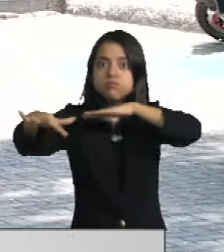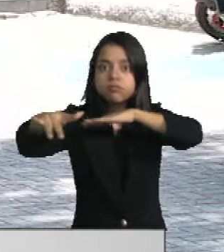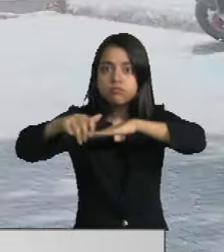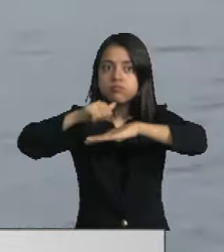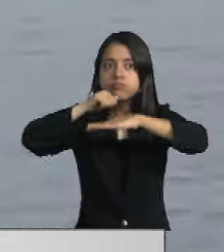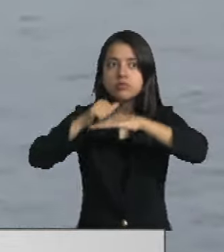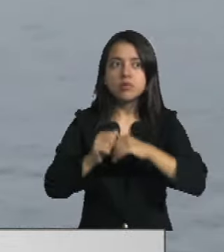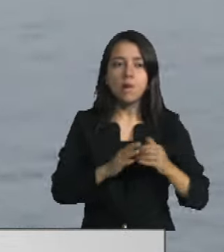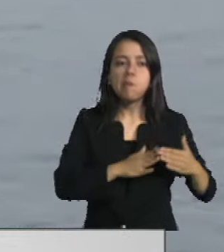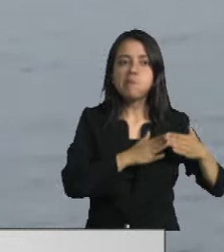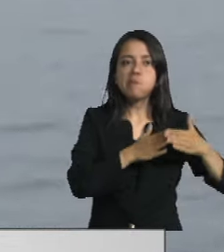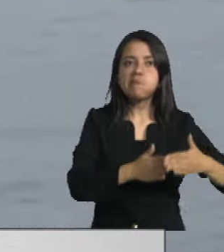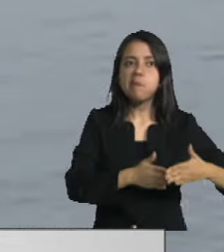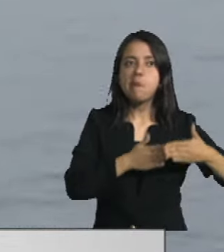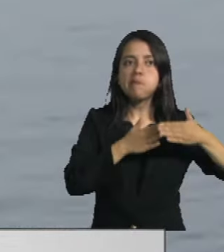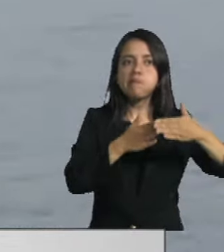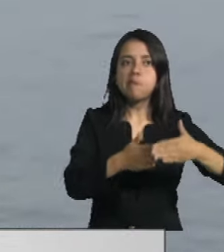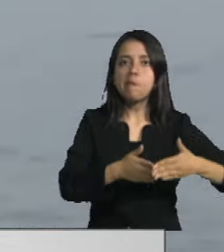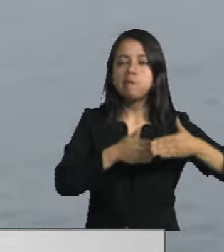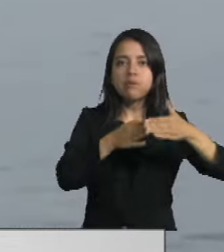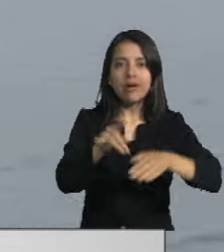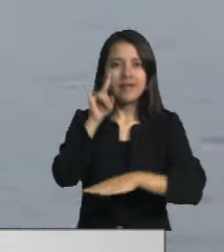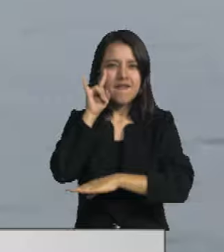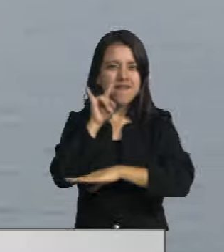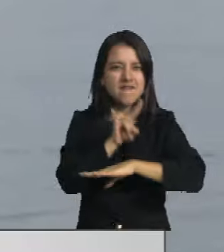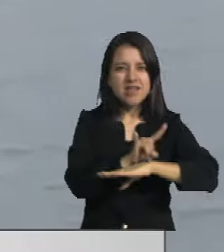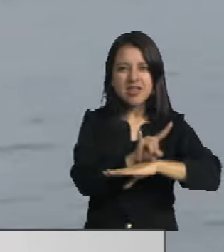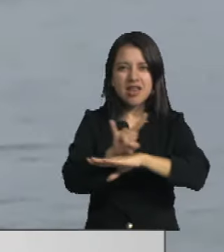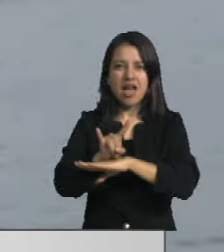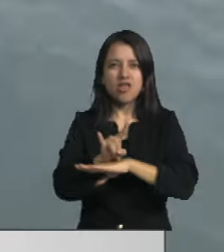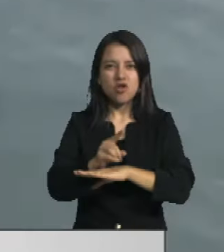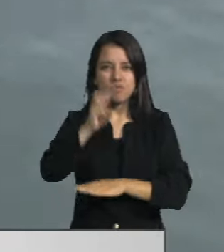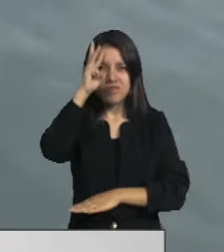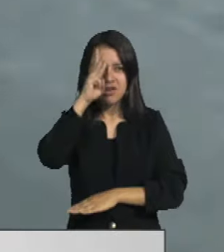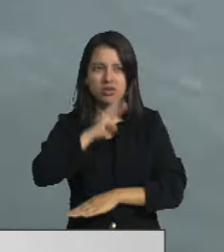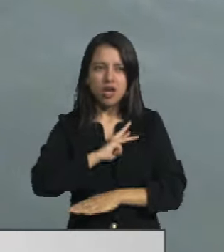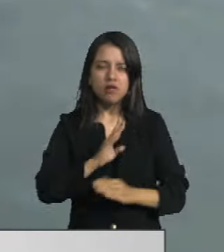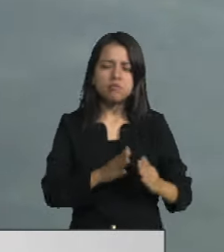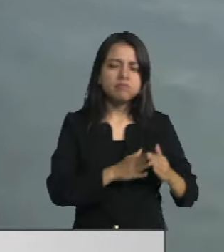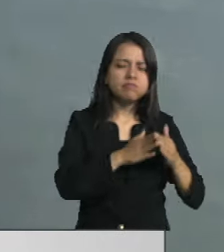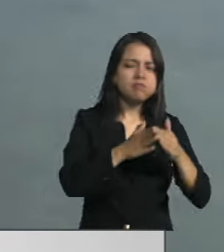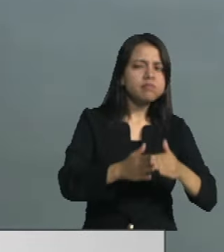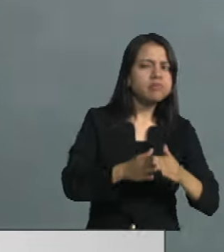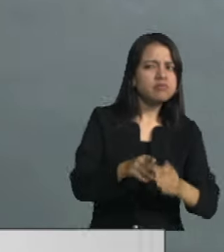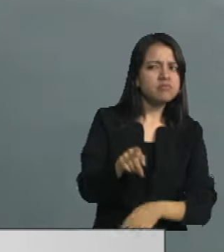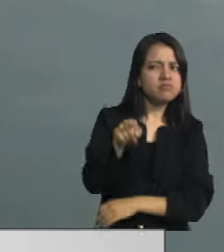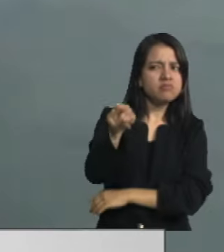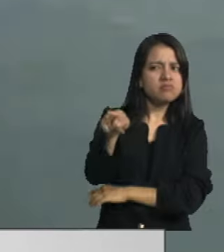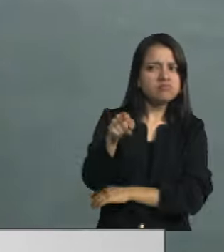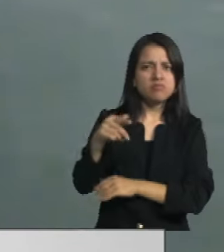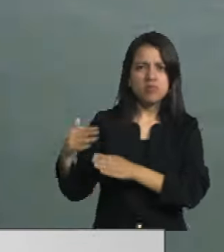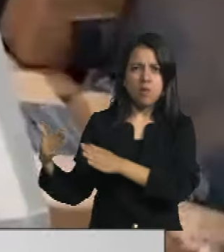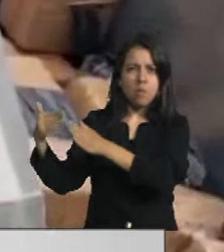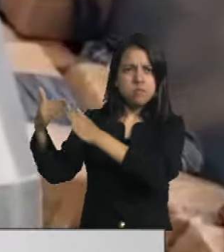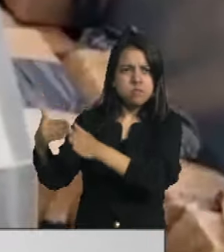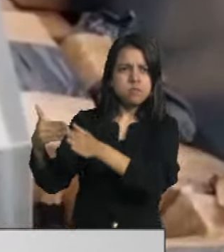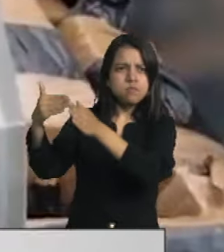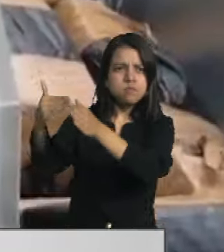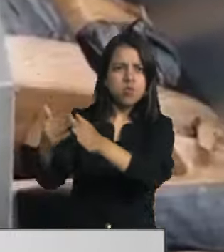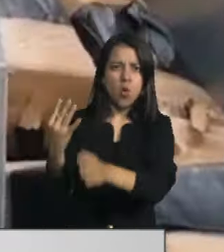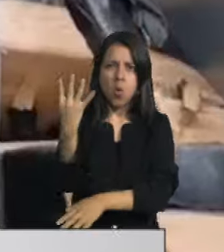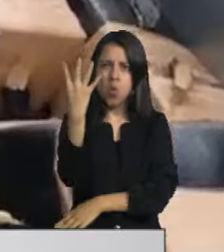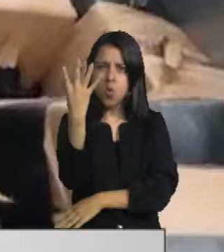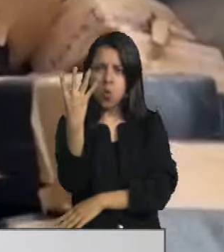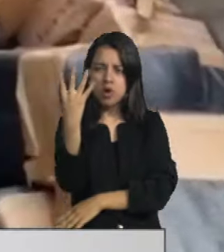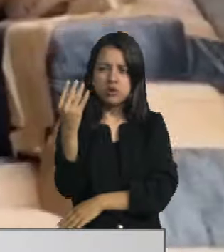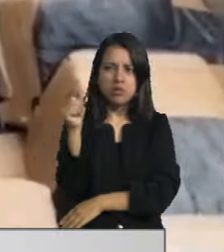estupefacientes. Unidades de guardacostas de la Armada de Colombia detectaron e interceptaron una embarcación tripulada por 4